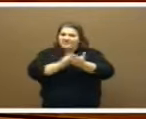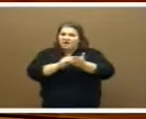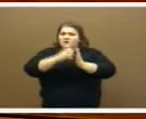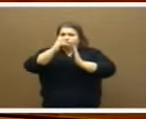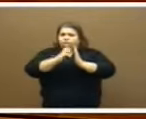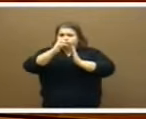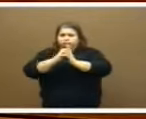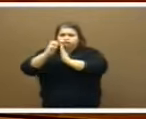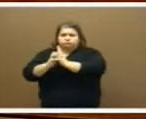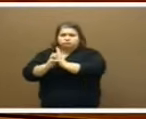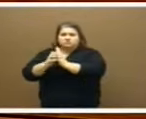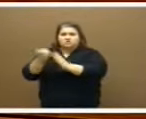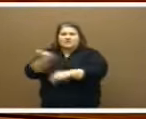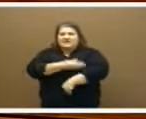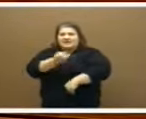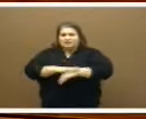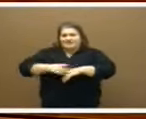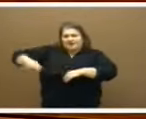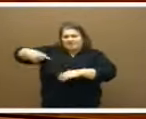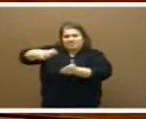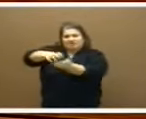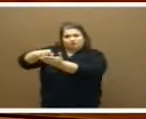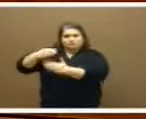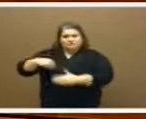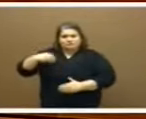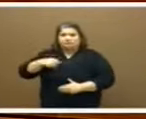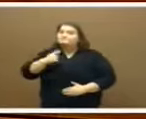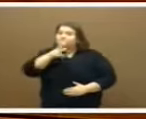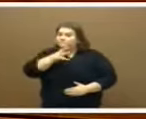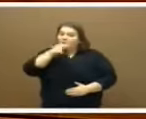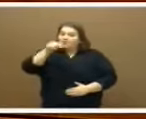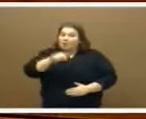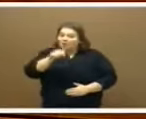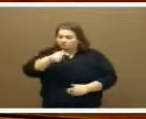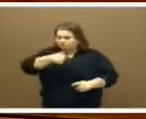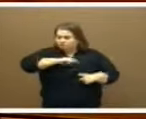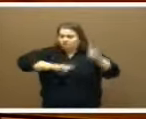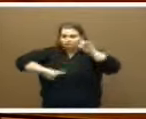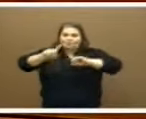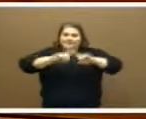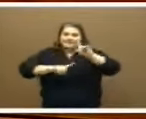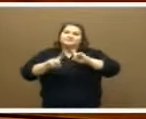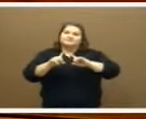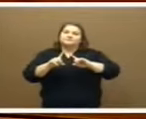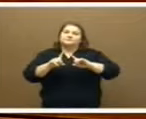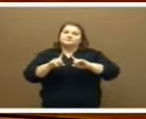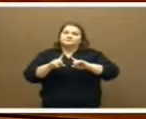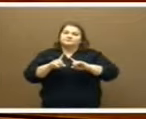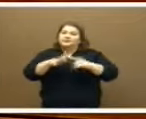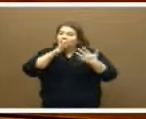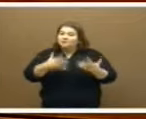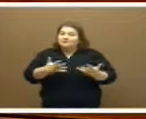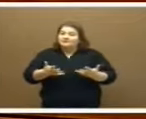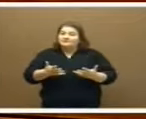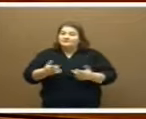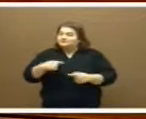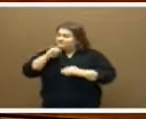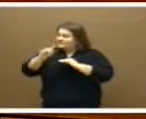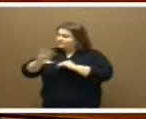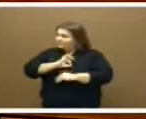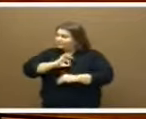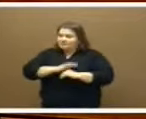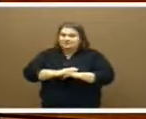reducido los ingresos para esos centros. Por tanto, hoy por hoy hay problemas y, por tanto, hoy por hoy... Silencio,